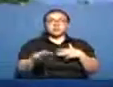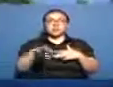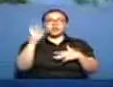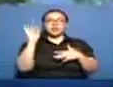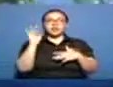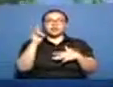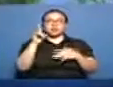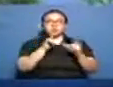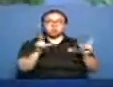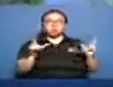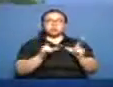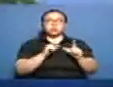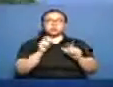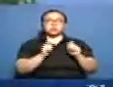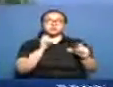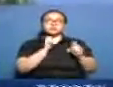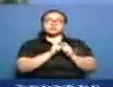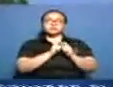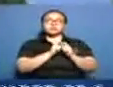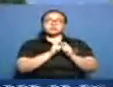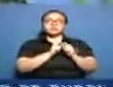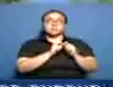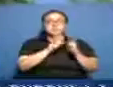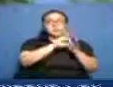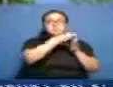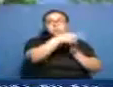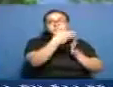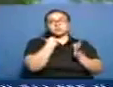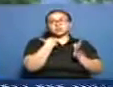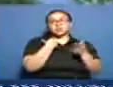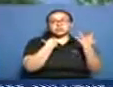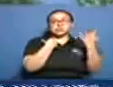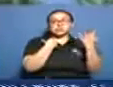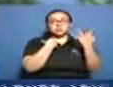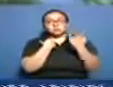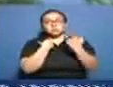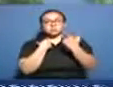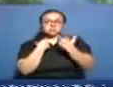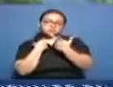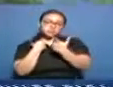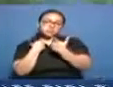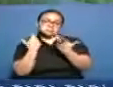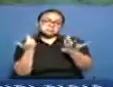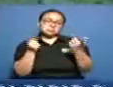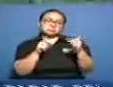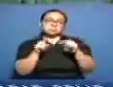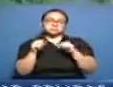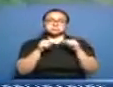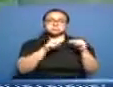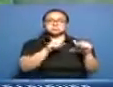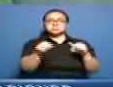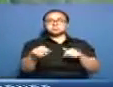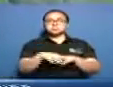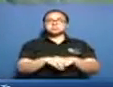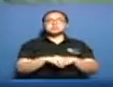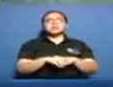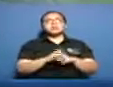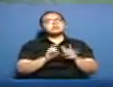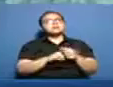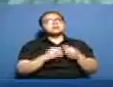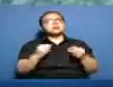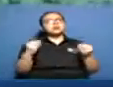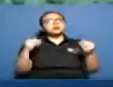de los puntos. Hay provincias que tienen hasta 4 puntos y otras tienen 2 puntos y otras tienen 1 punto para reforestar. ¿Cuándo podremos ver ya el